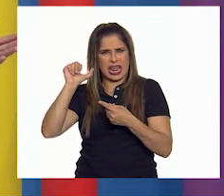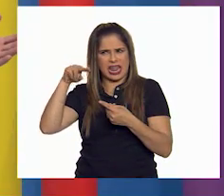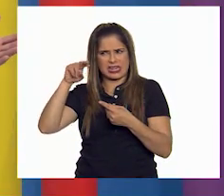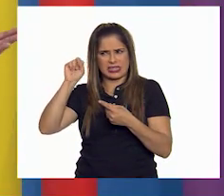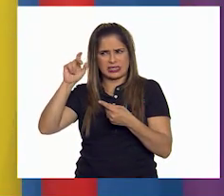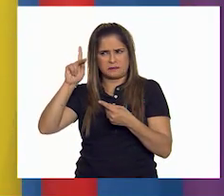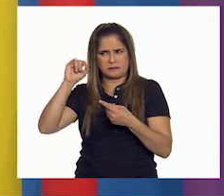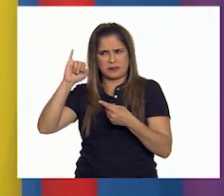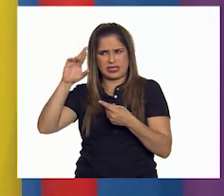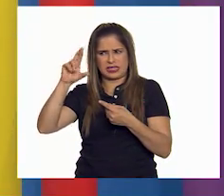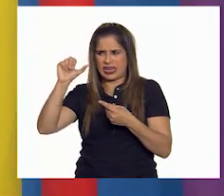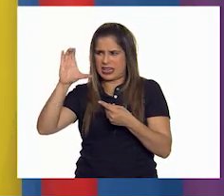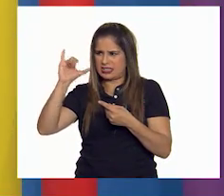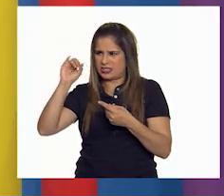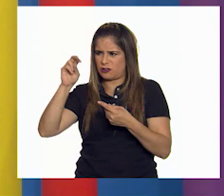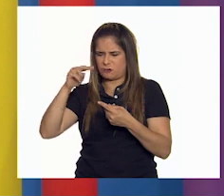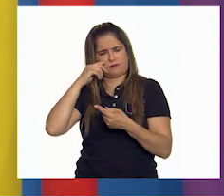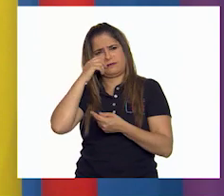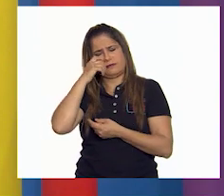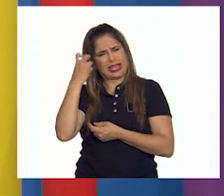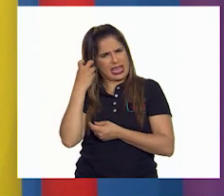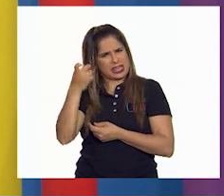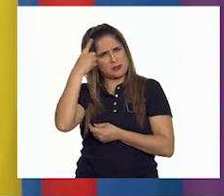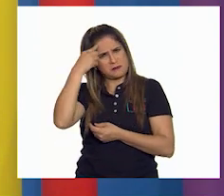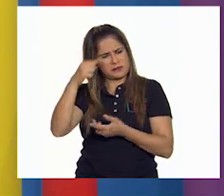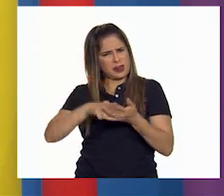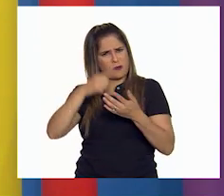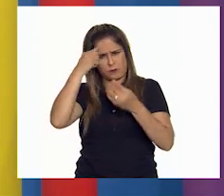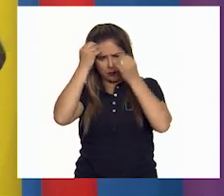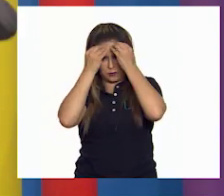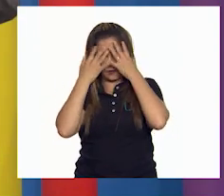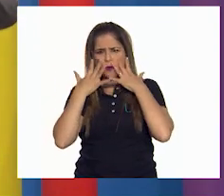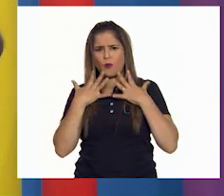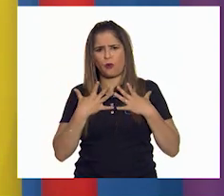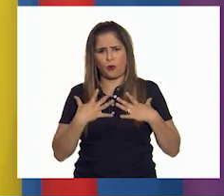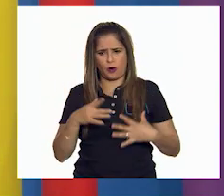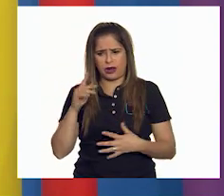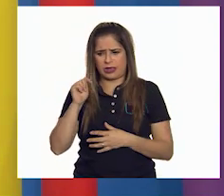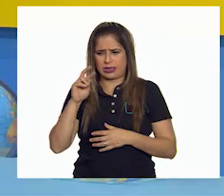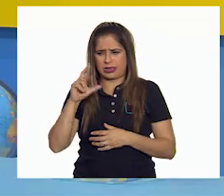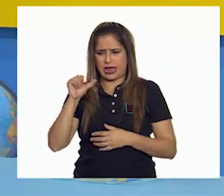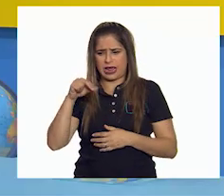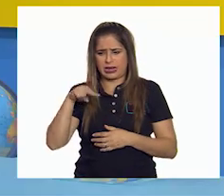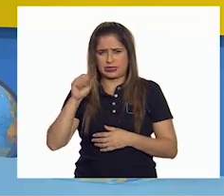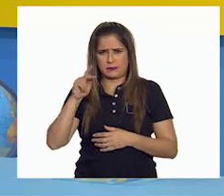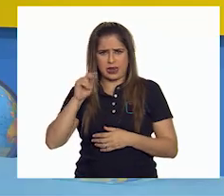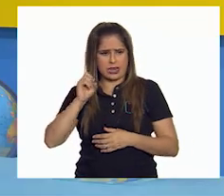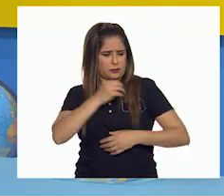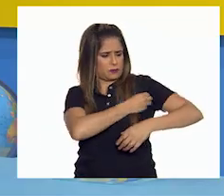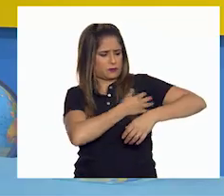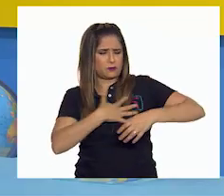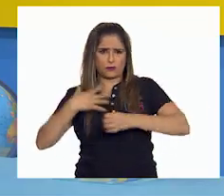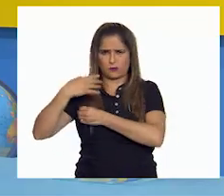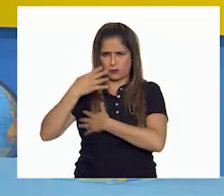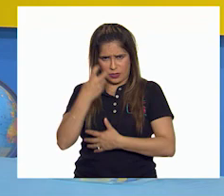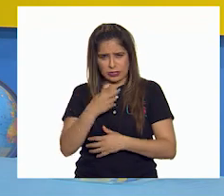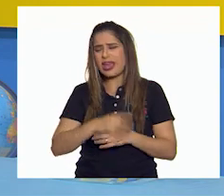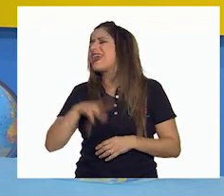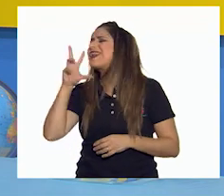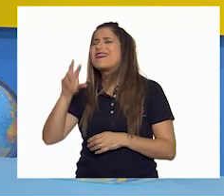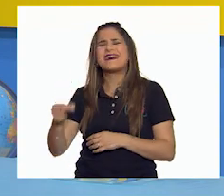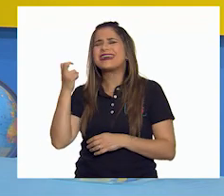ver, espérame, ¿la producción de sudor es muy importante para el ciclo hidrológico? Bueno, no me refiero a ese tipo de